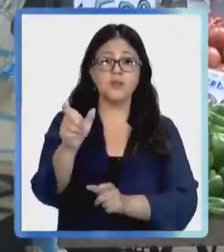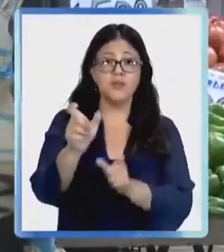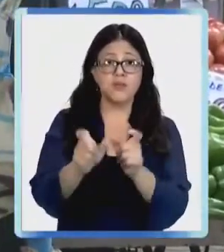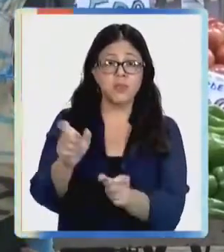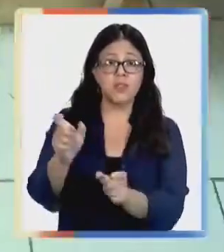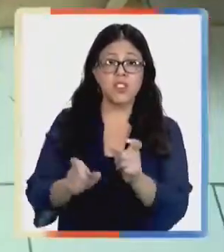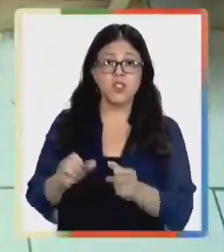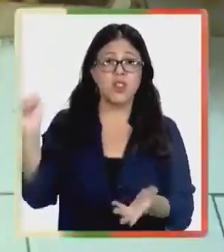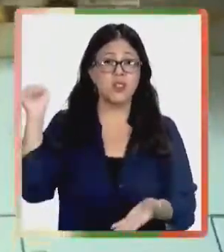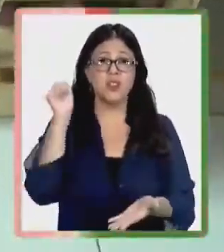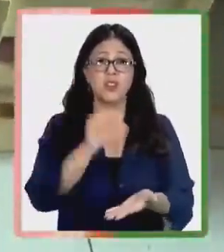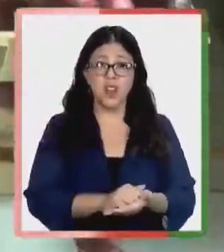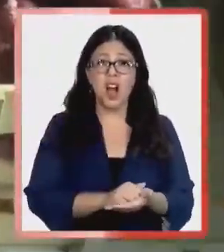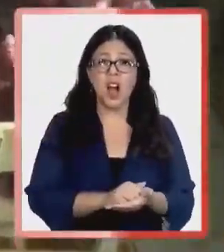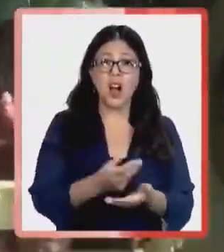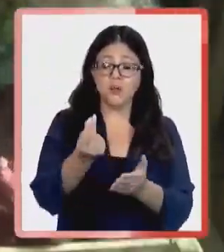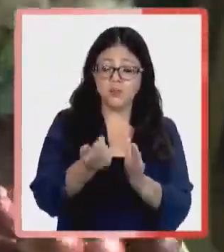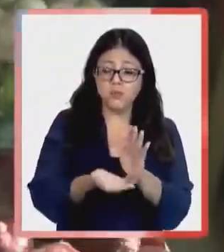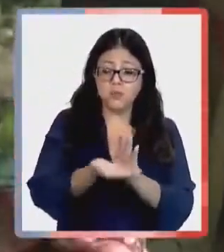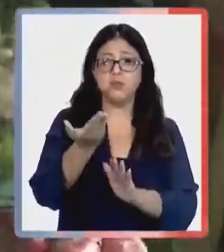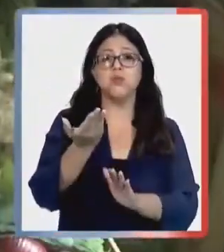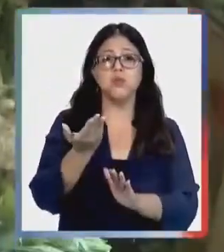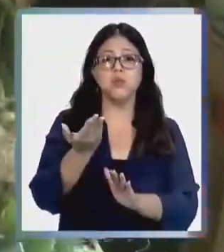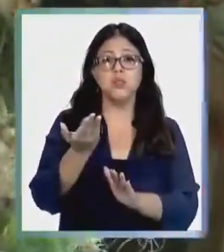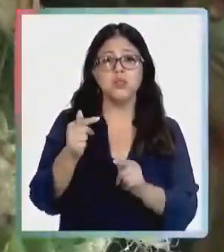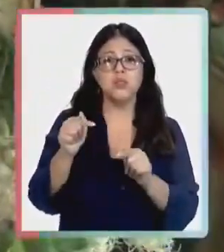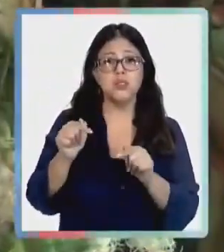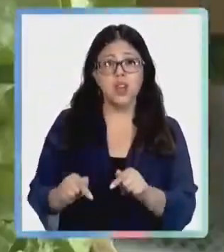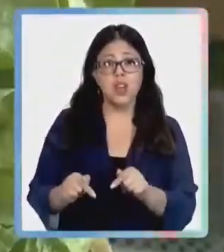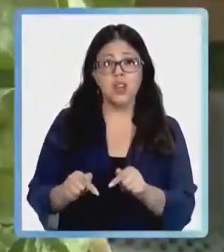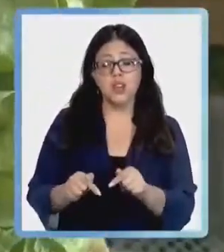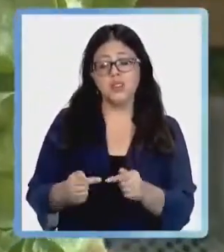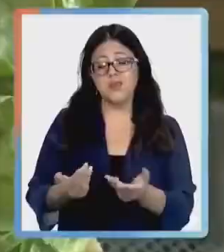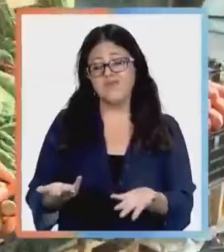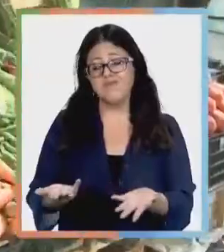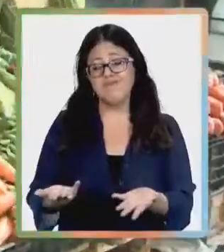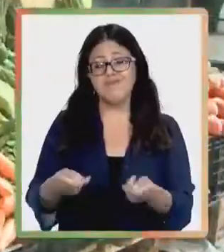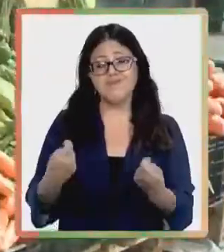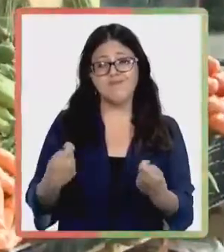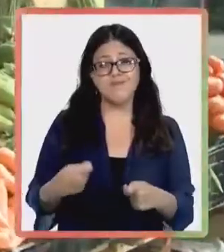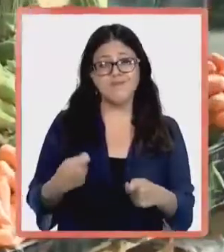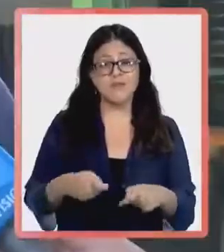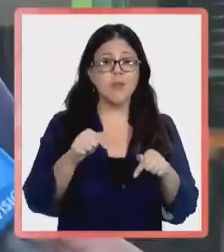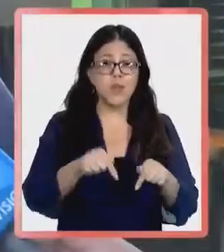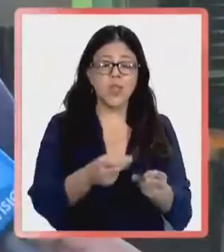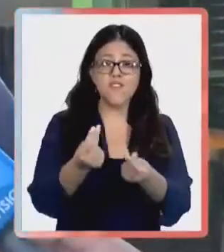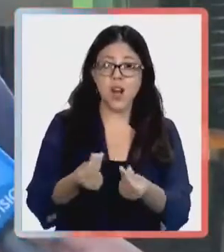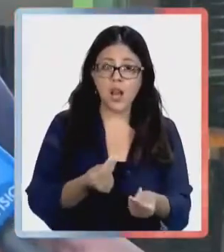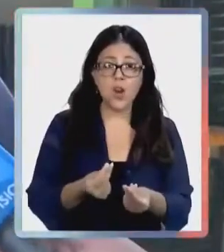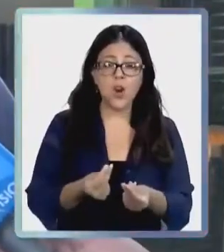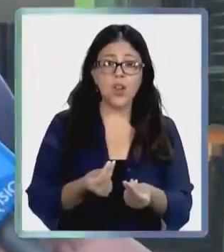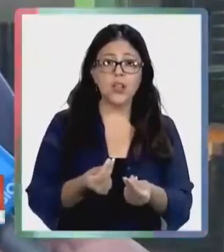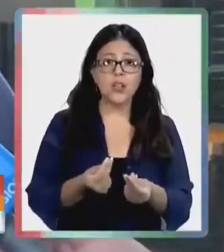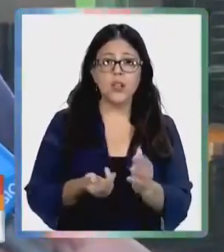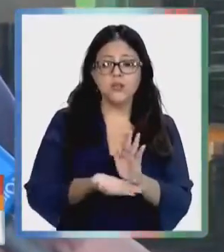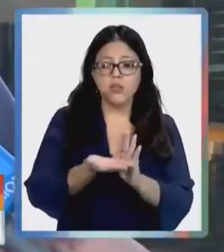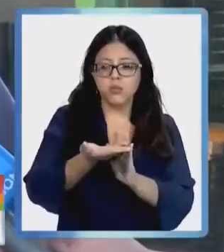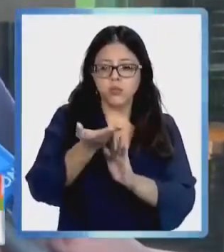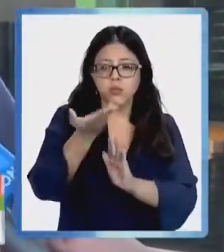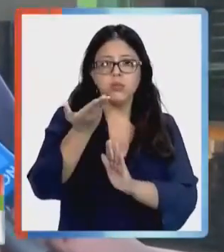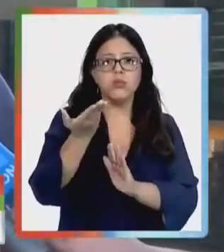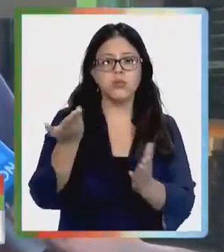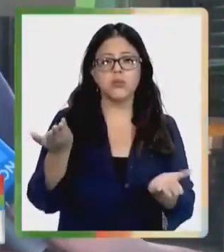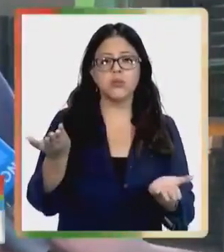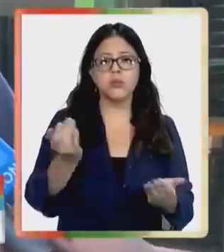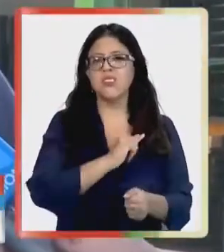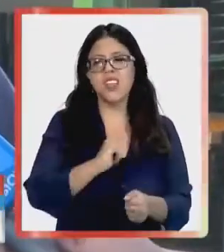los clientes se quejaron de estas alzas, por lo que el dinero cada vez rinde menos. Mantienen los precios siempre subiéndolos,